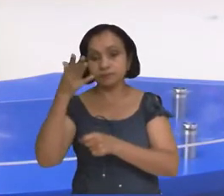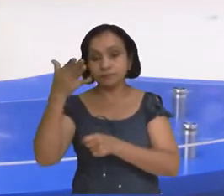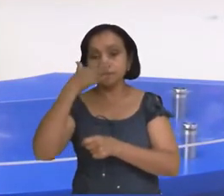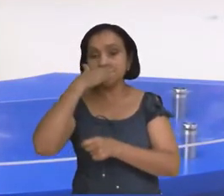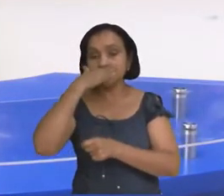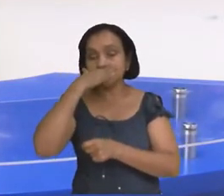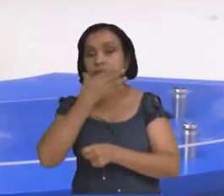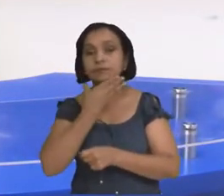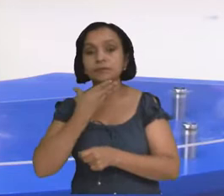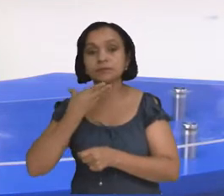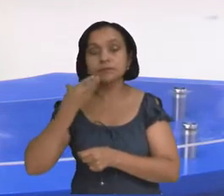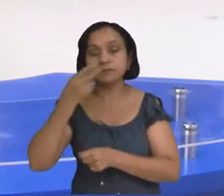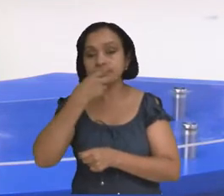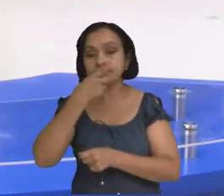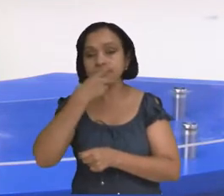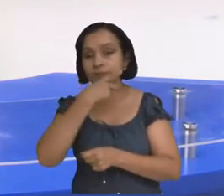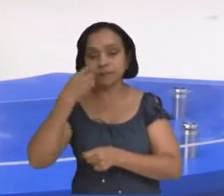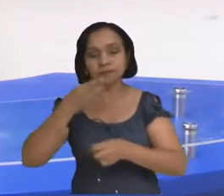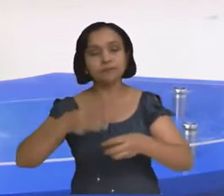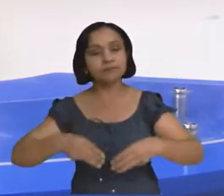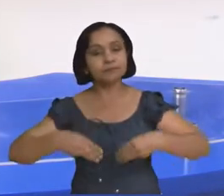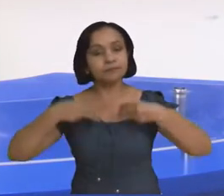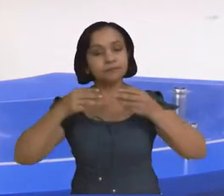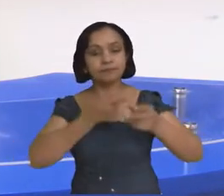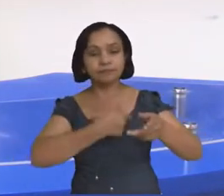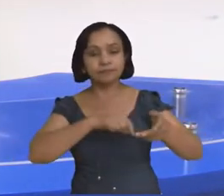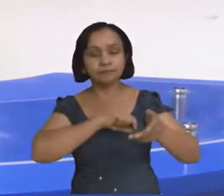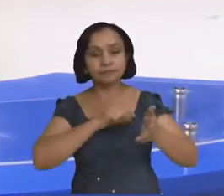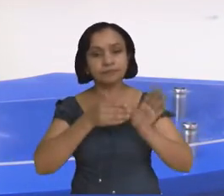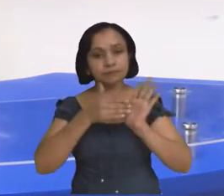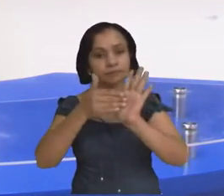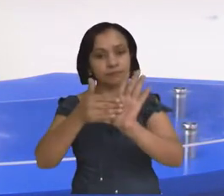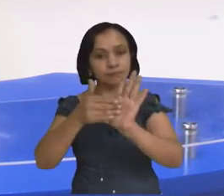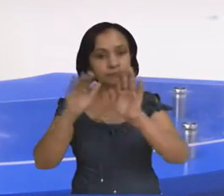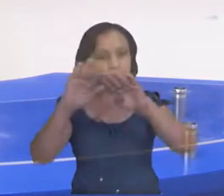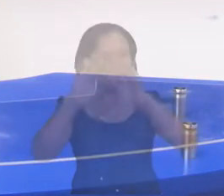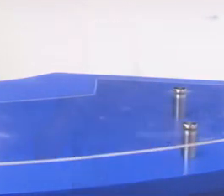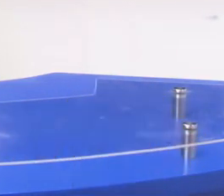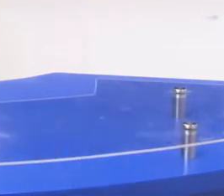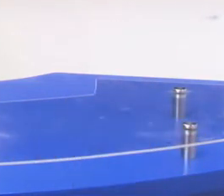rindieron homenaje al padre del modernismo. Más información en el reporte de Liz Escoto.